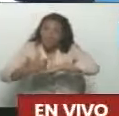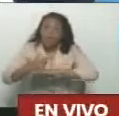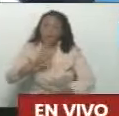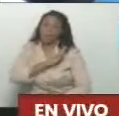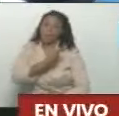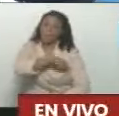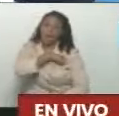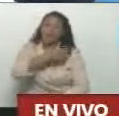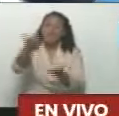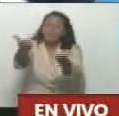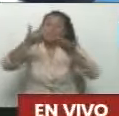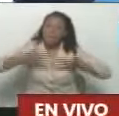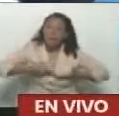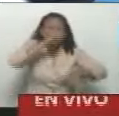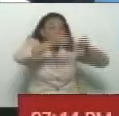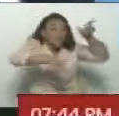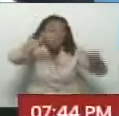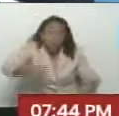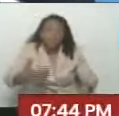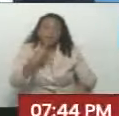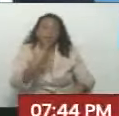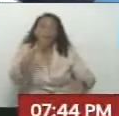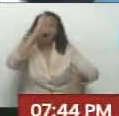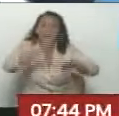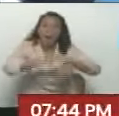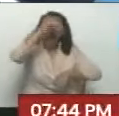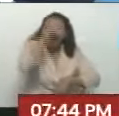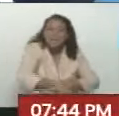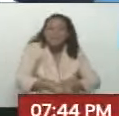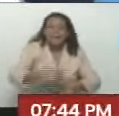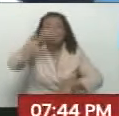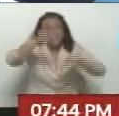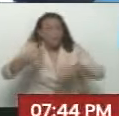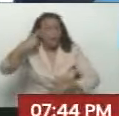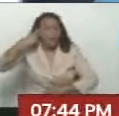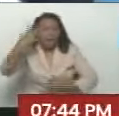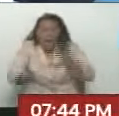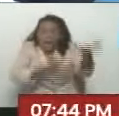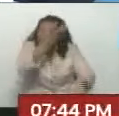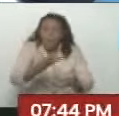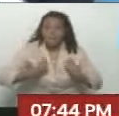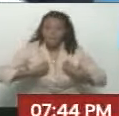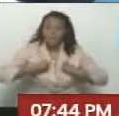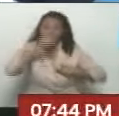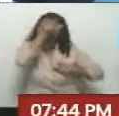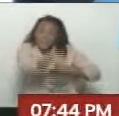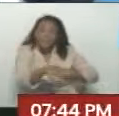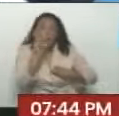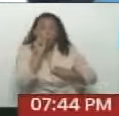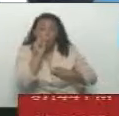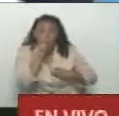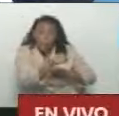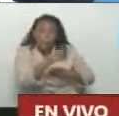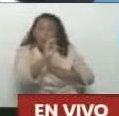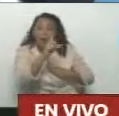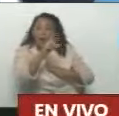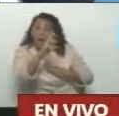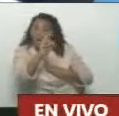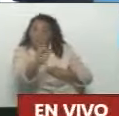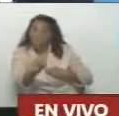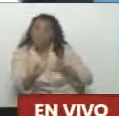España que le entreguen a la justicia venezolana a los fascistas que quemaron vivos y asesinaron a Orlando